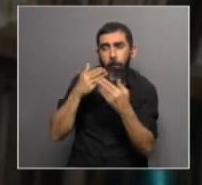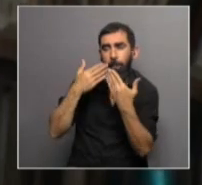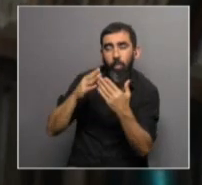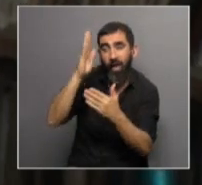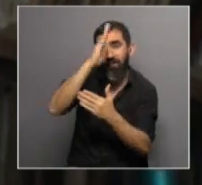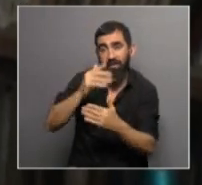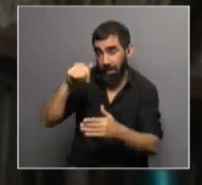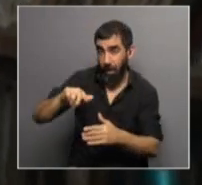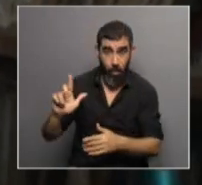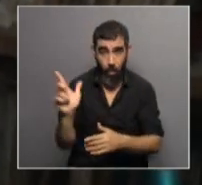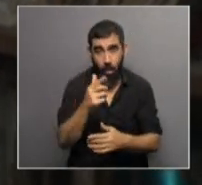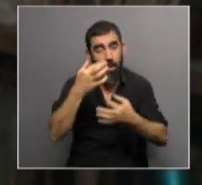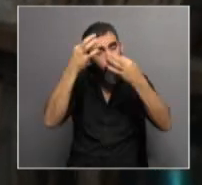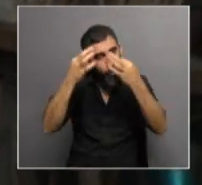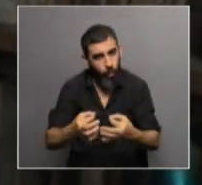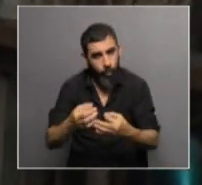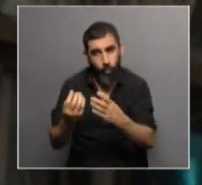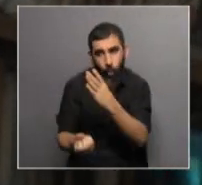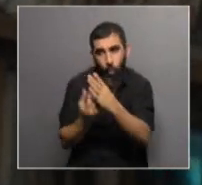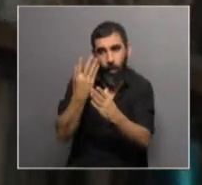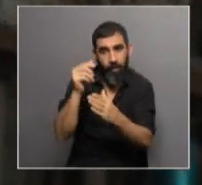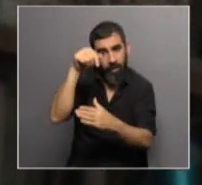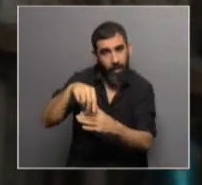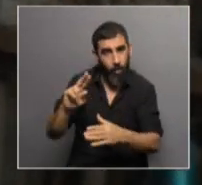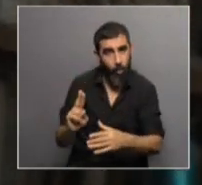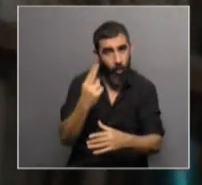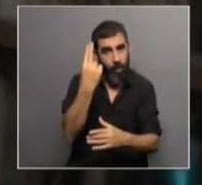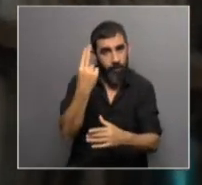no había y justo se puso esa licenciatura acá